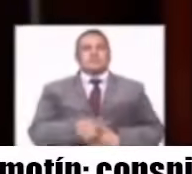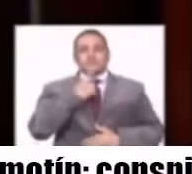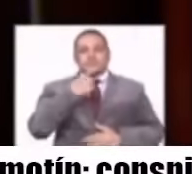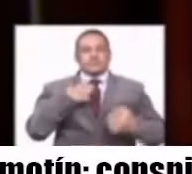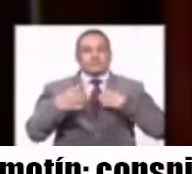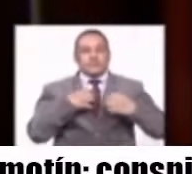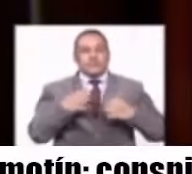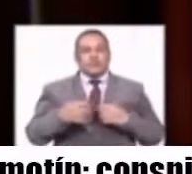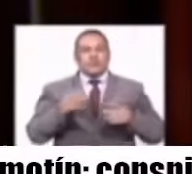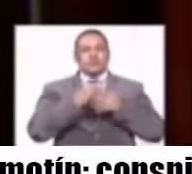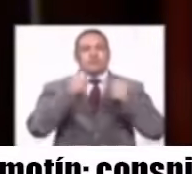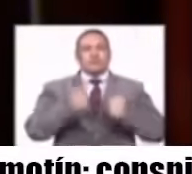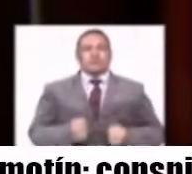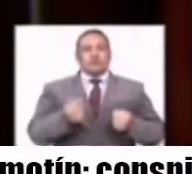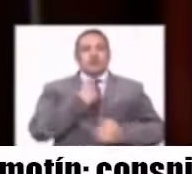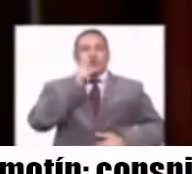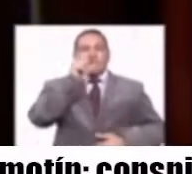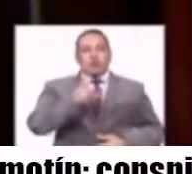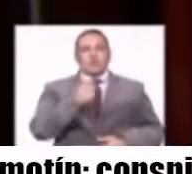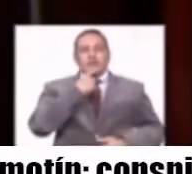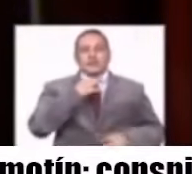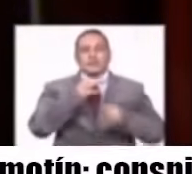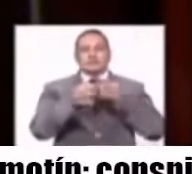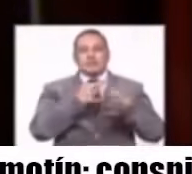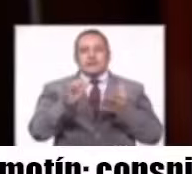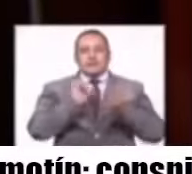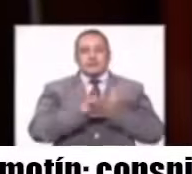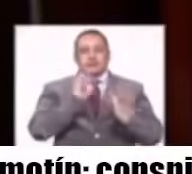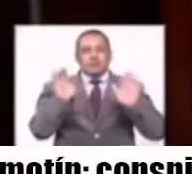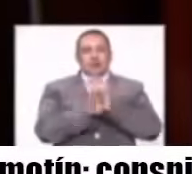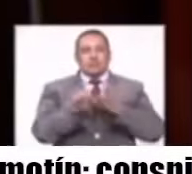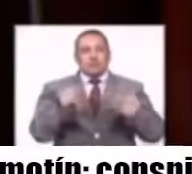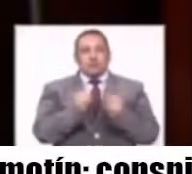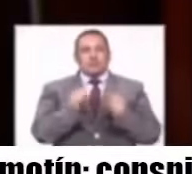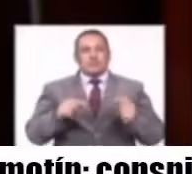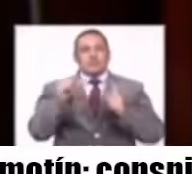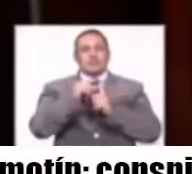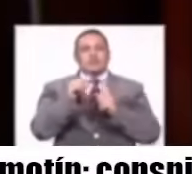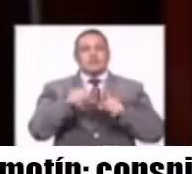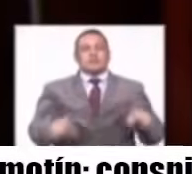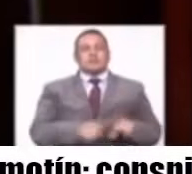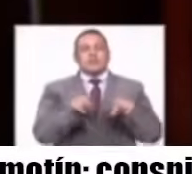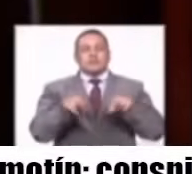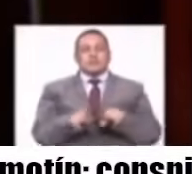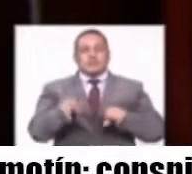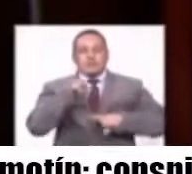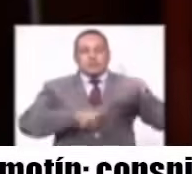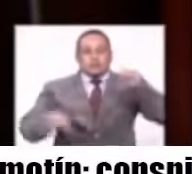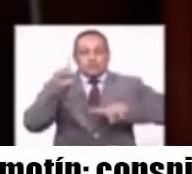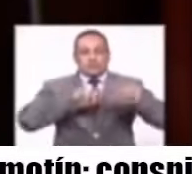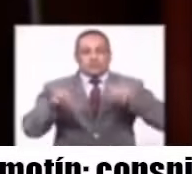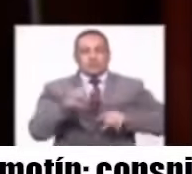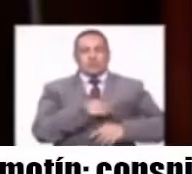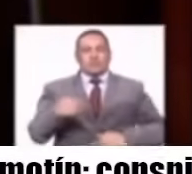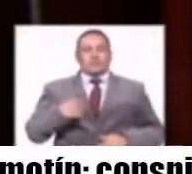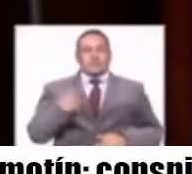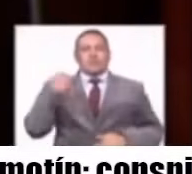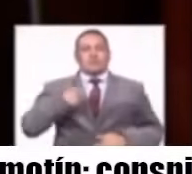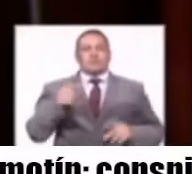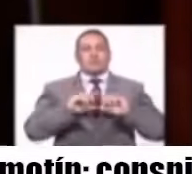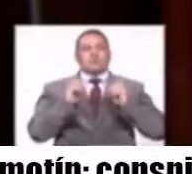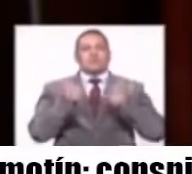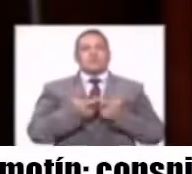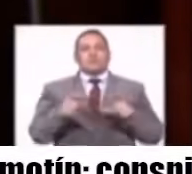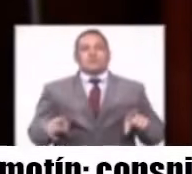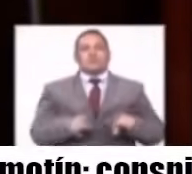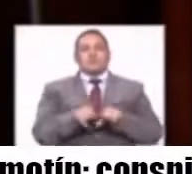critico la posición del señor cuando dice que con esa frase se indujo a los miembros de la subcomisión